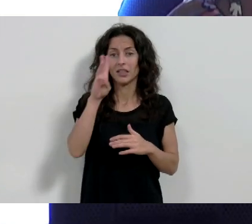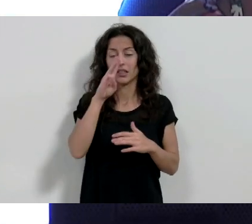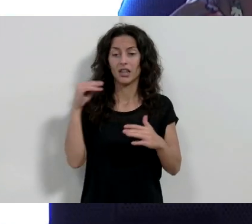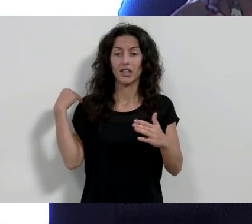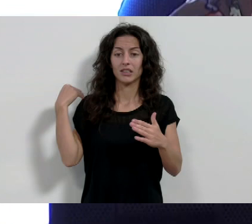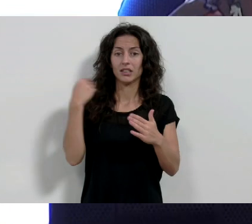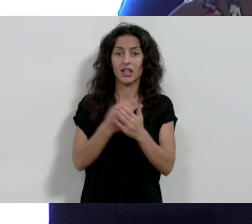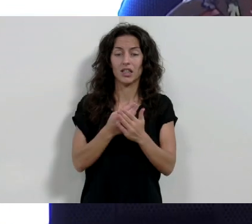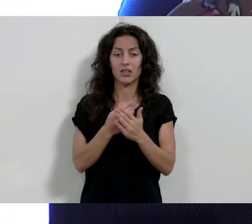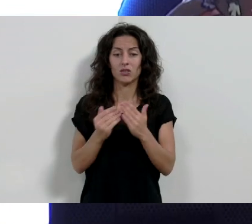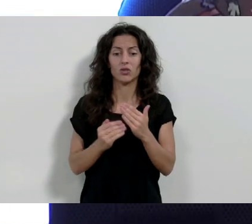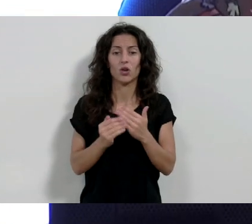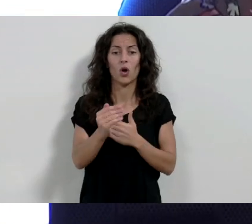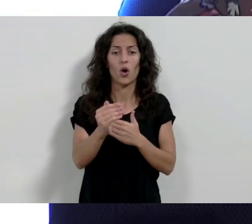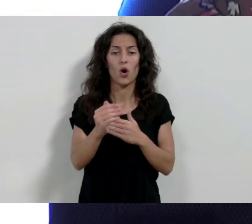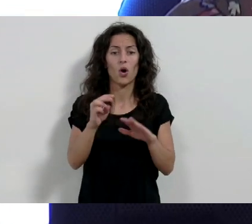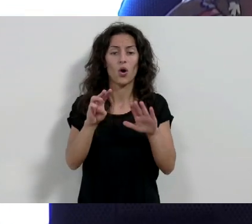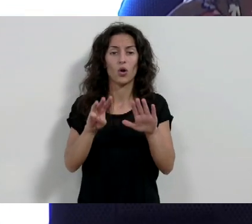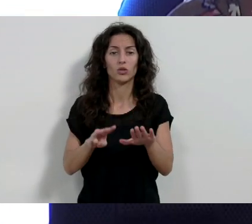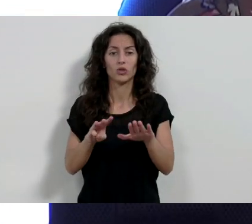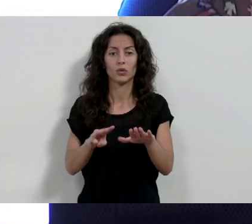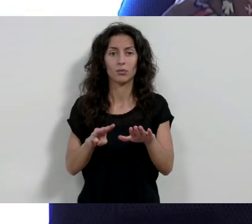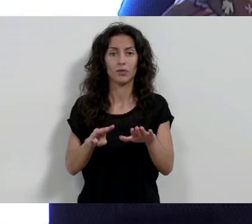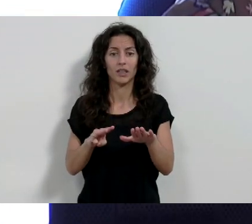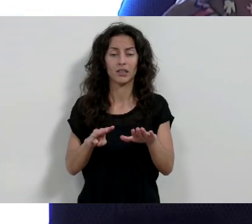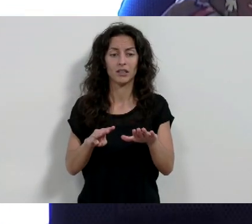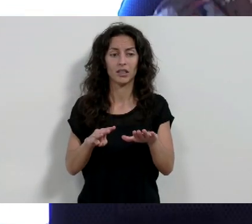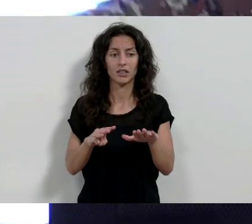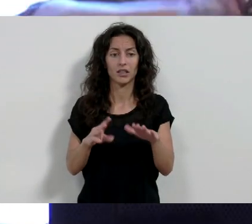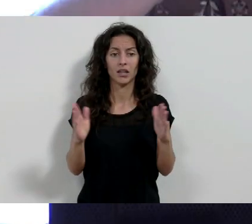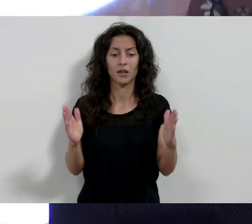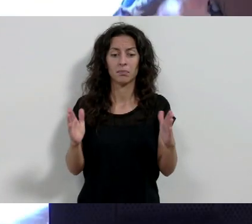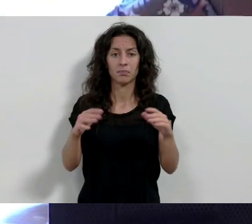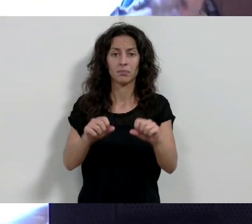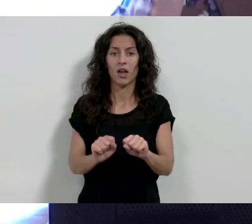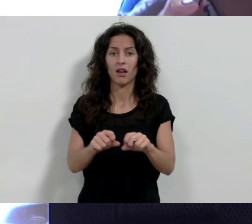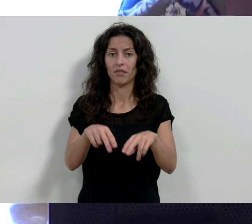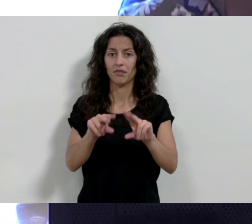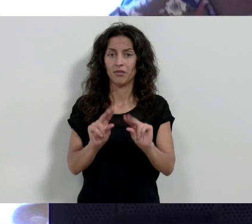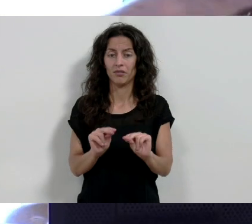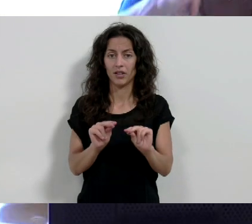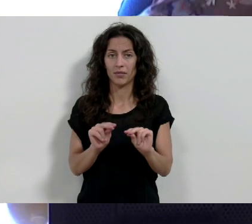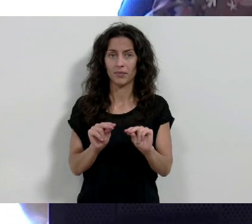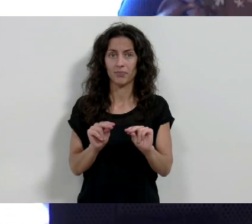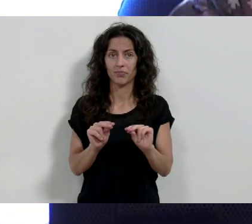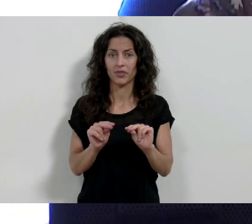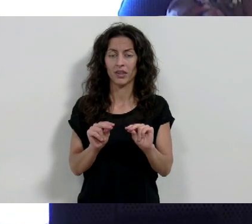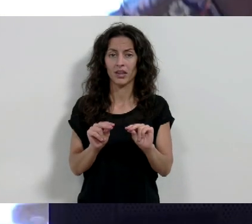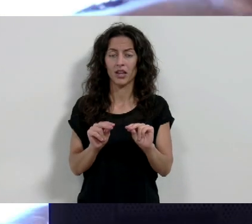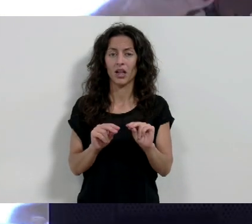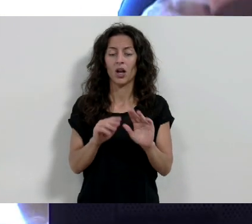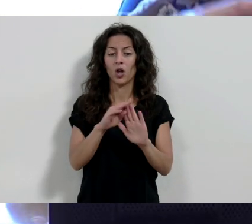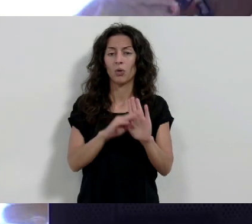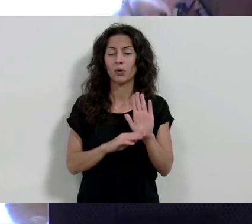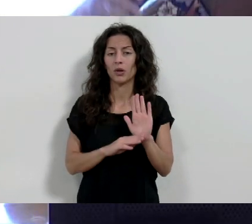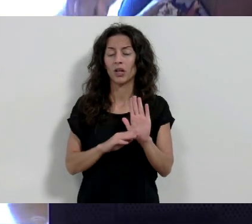y nadie sabe en qué consiste, no lo sabemos. Se aprobó aquí una moción hace 1 año y todavía no lo conocemos.